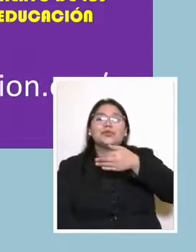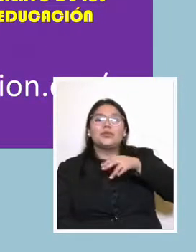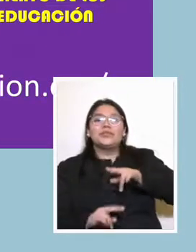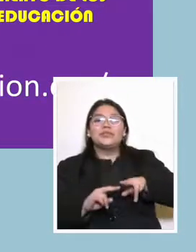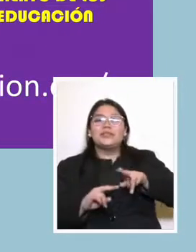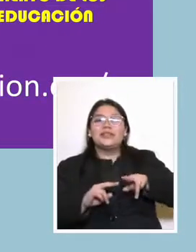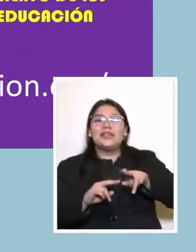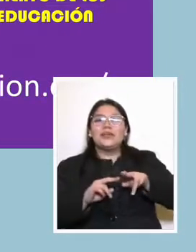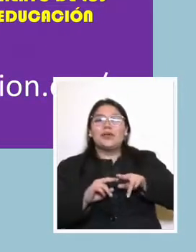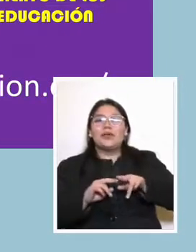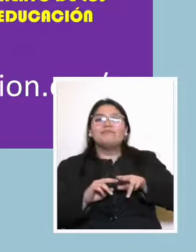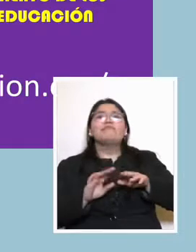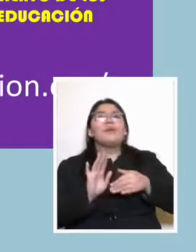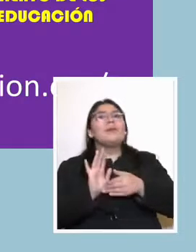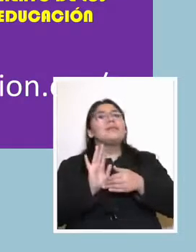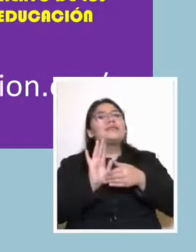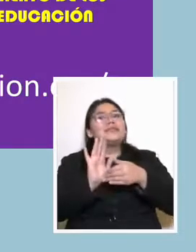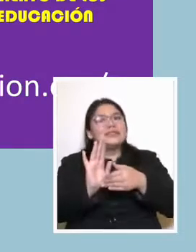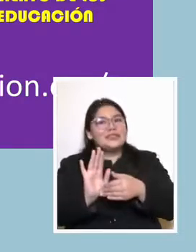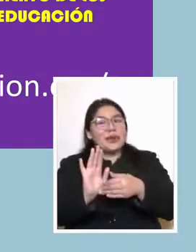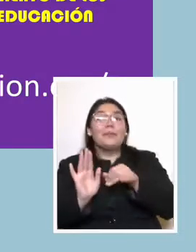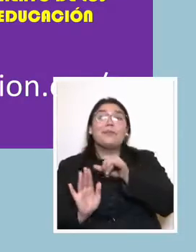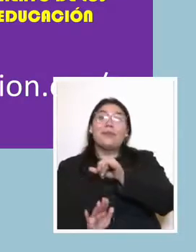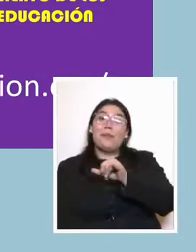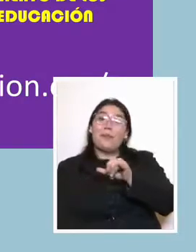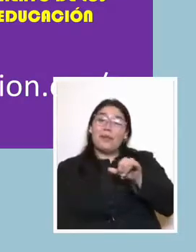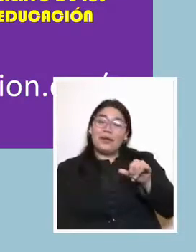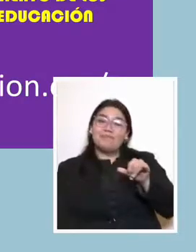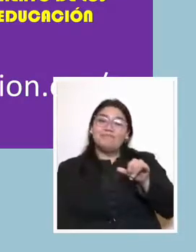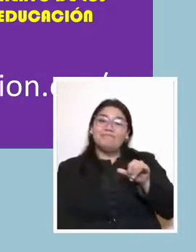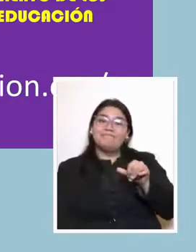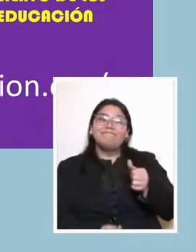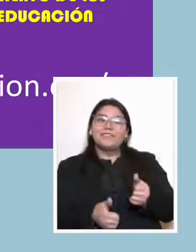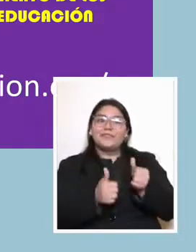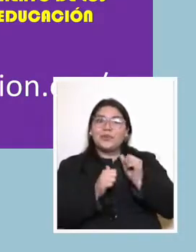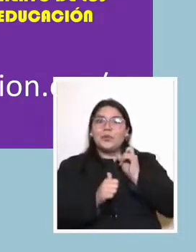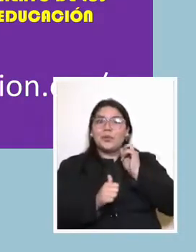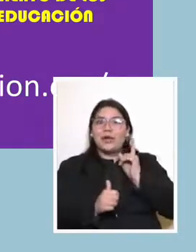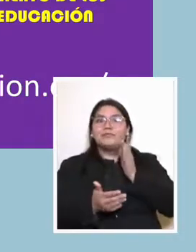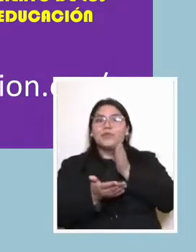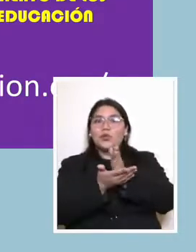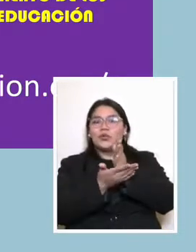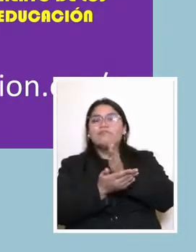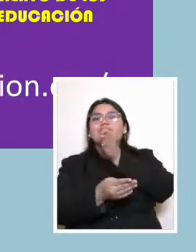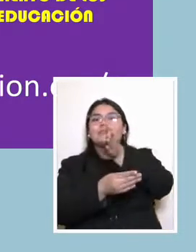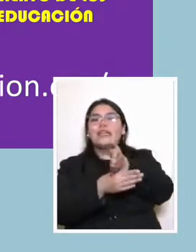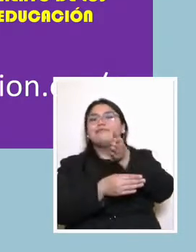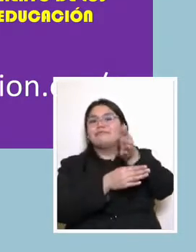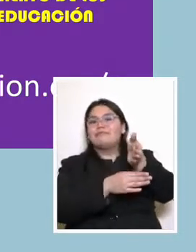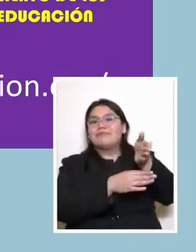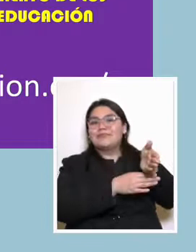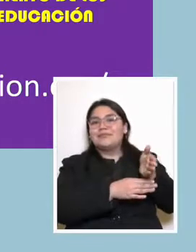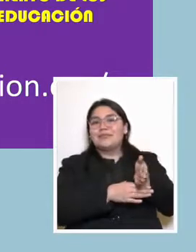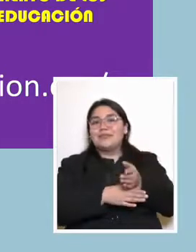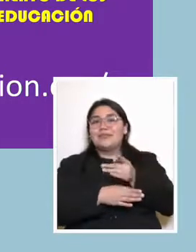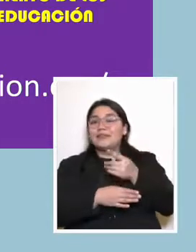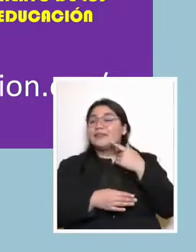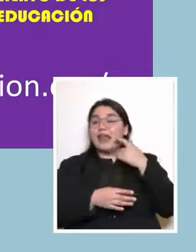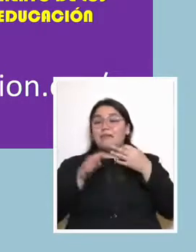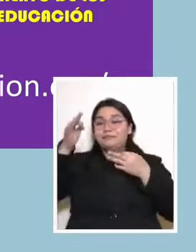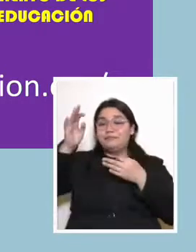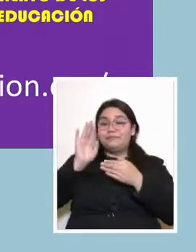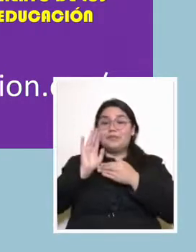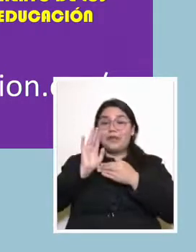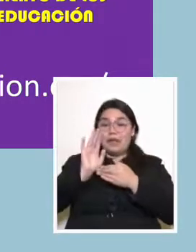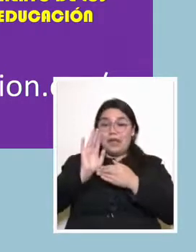de presentación y luego toca el gran desafío de llegar a las escuelas para que finalmente estos principios bajen y se concreticen